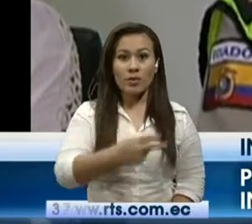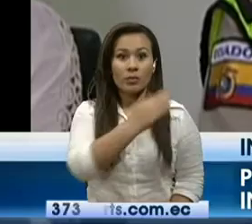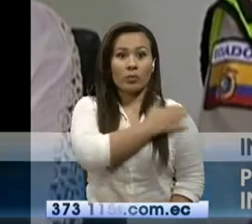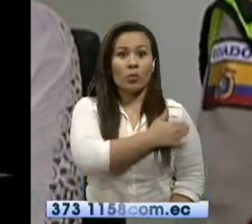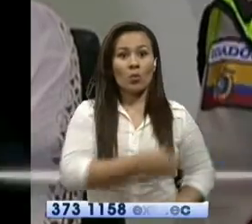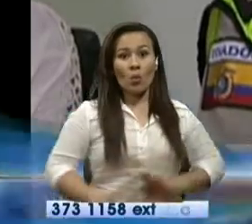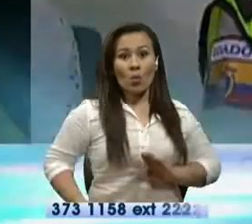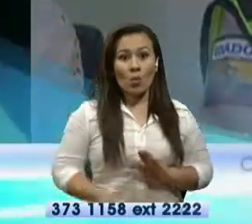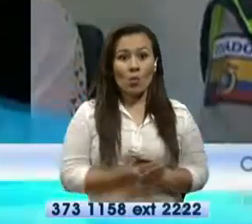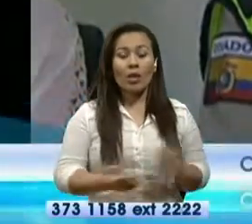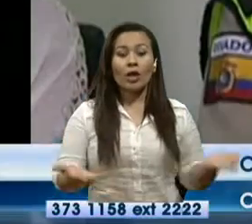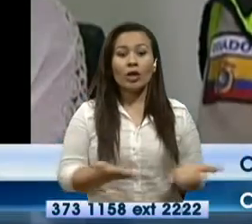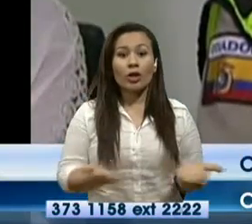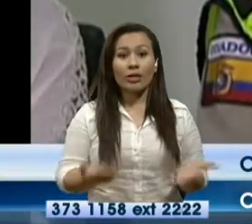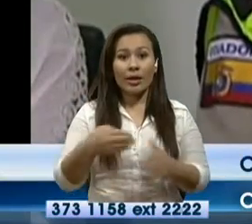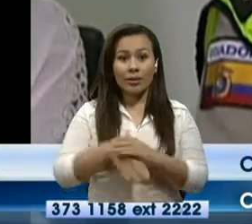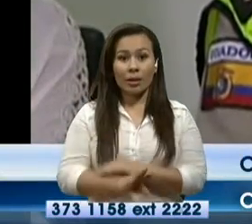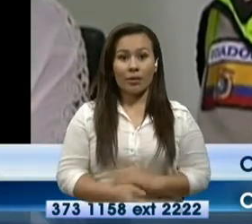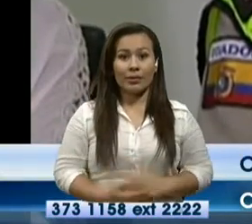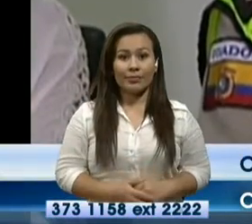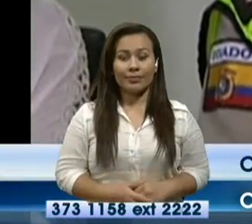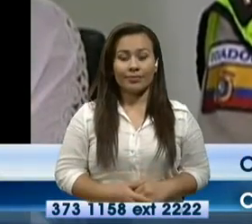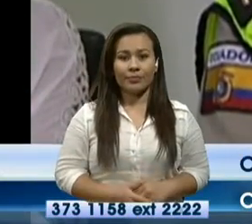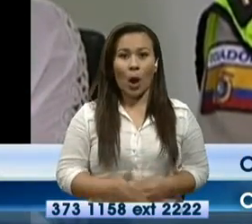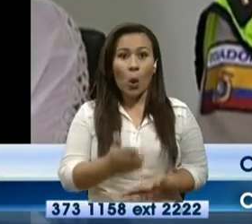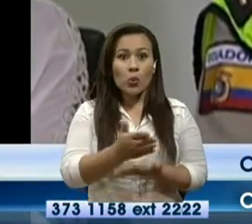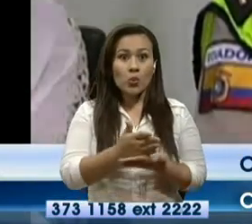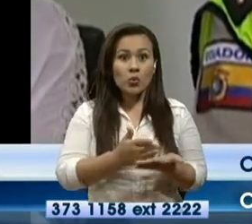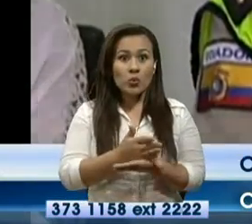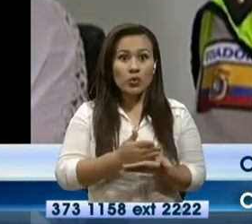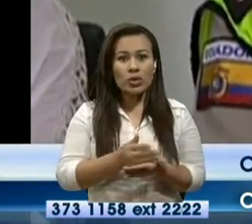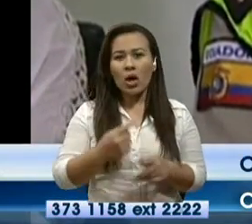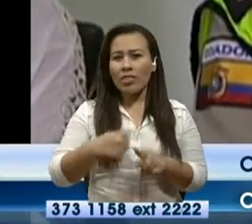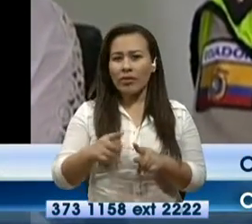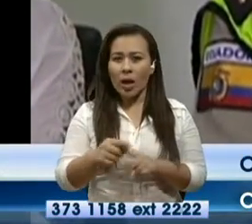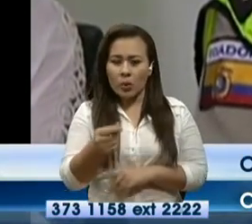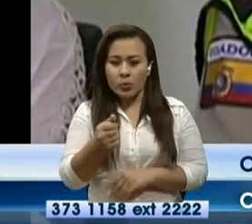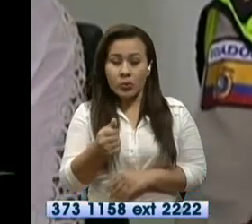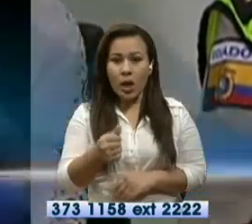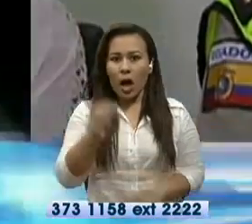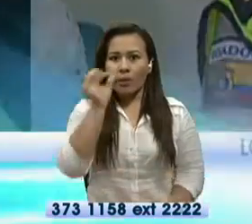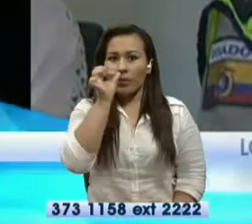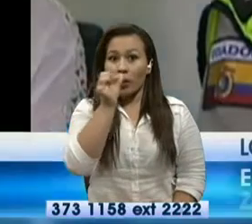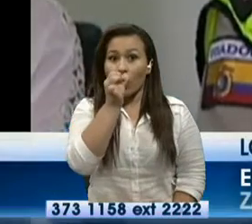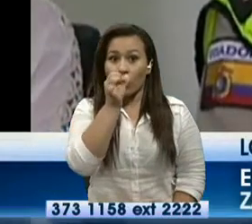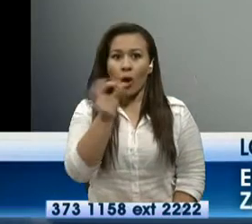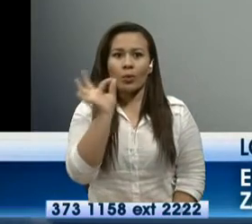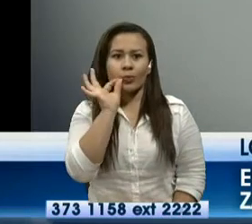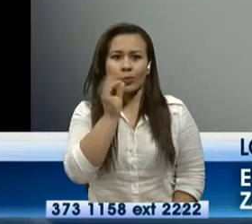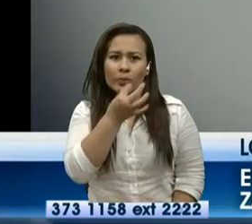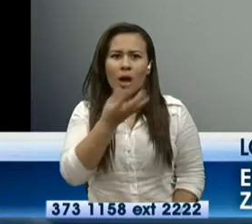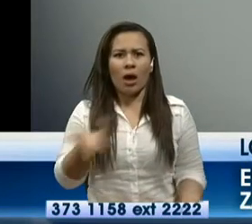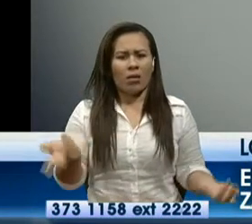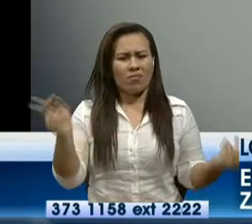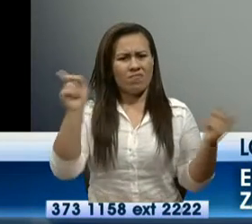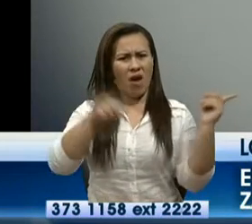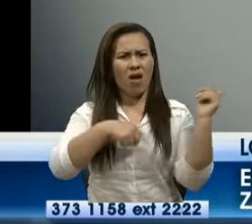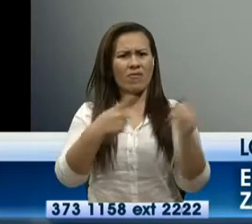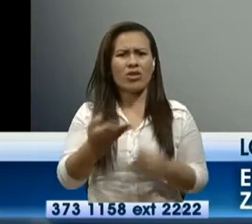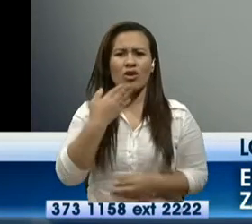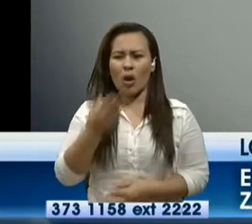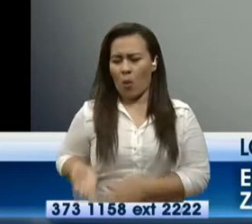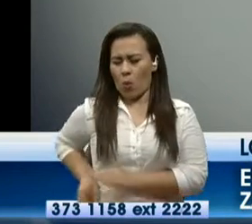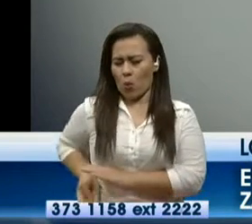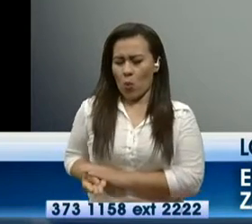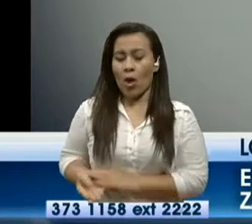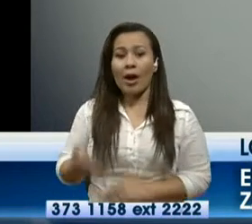y a la penitenciaría, objetos prohibidos y sustancias sujetas a fiscalización. Los guías, para poder